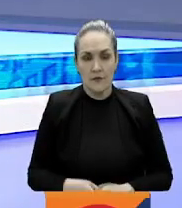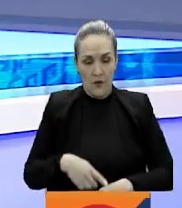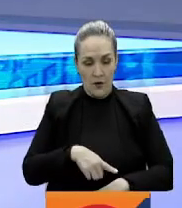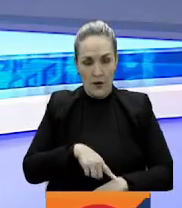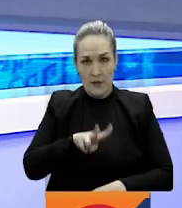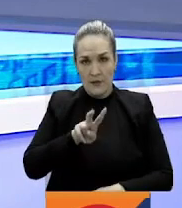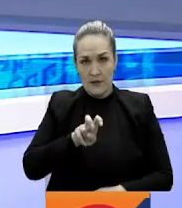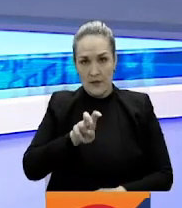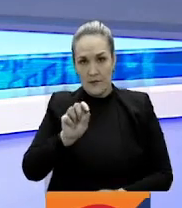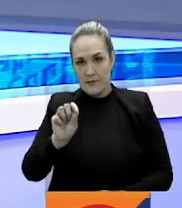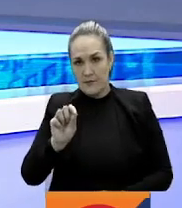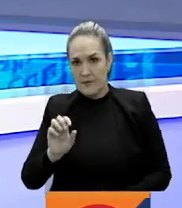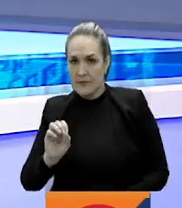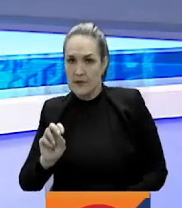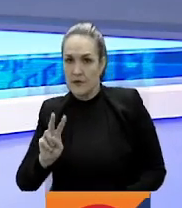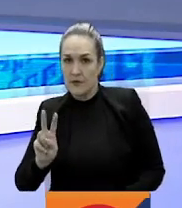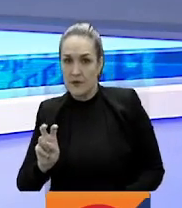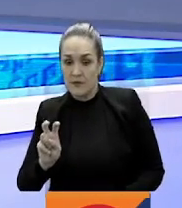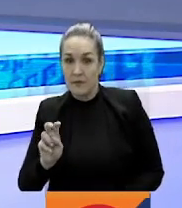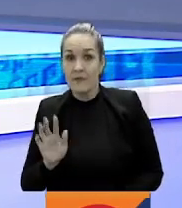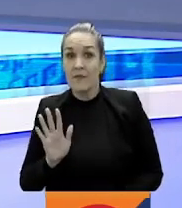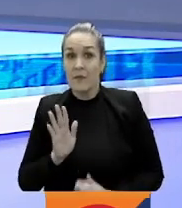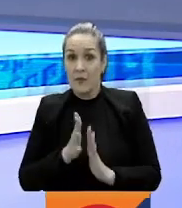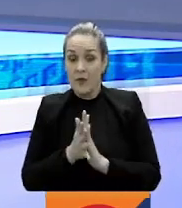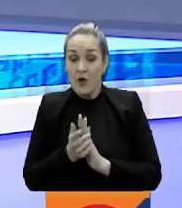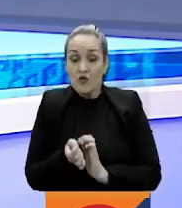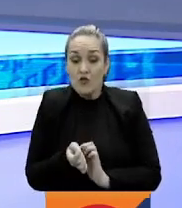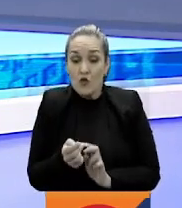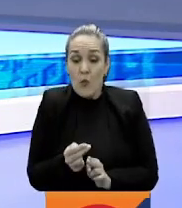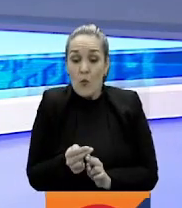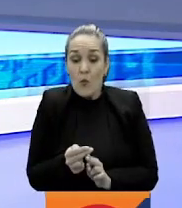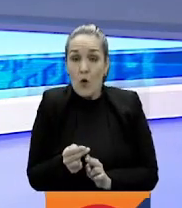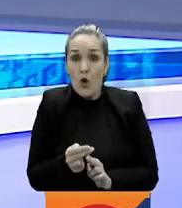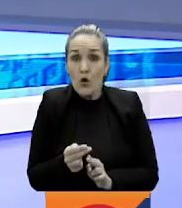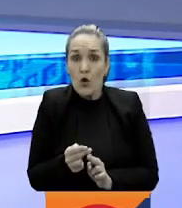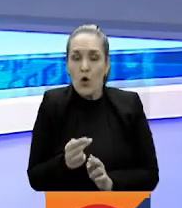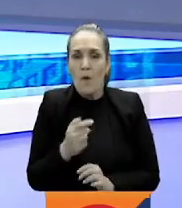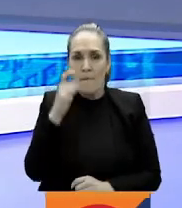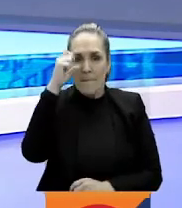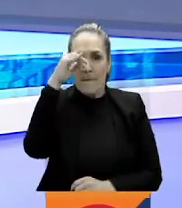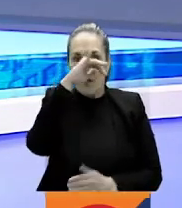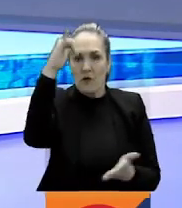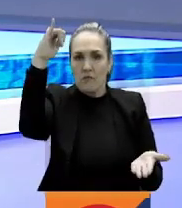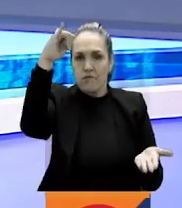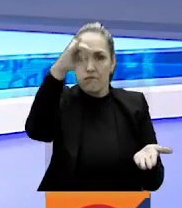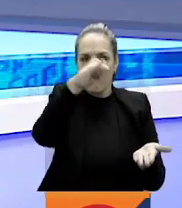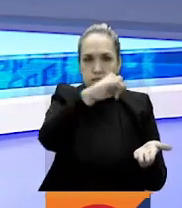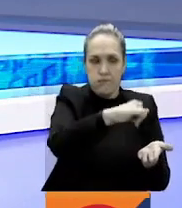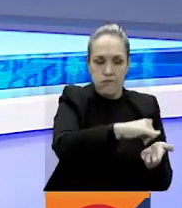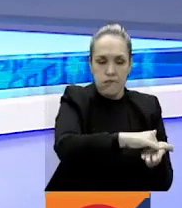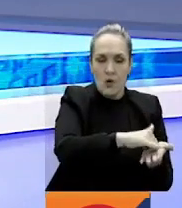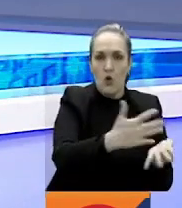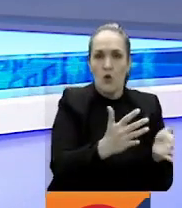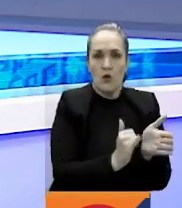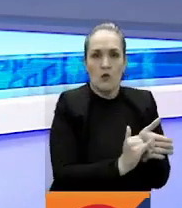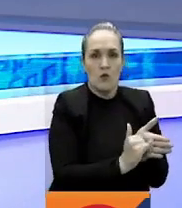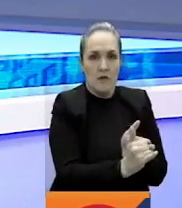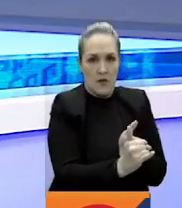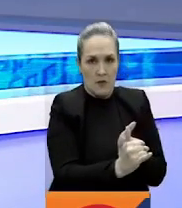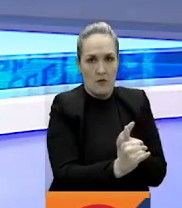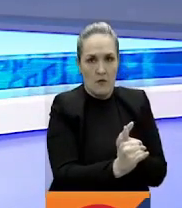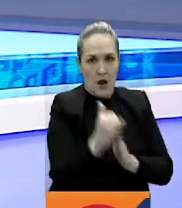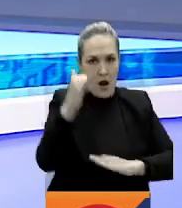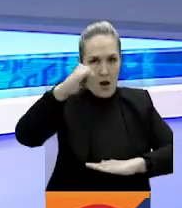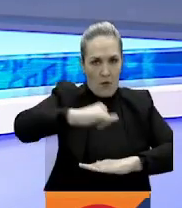7:07. En los próximos minutos, el presidente de la República, Gustavo Petro, aterrizará en el aeropuerto John F. Kennedy de Nueva York, donde iniciará una agenda de trabajo